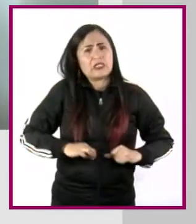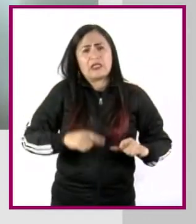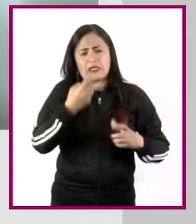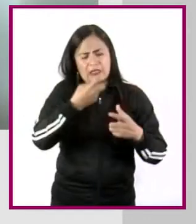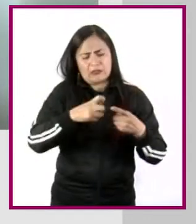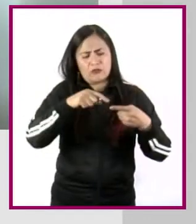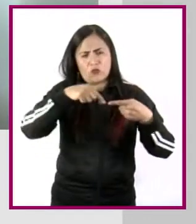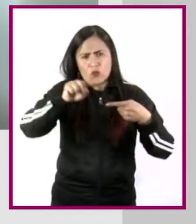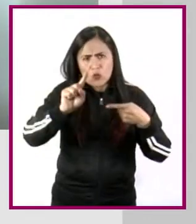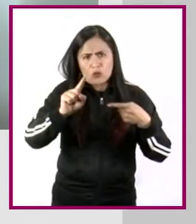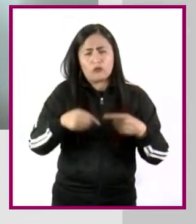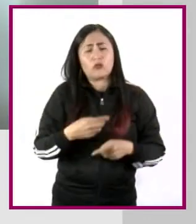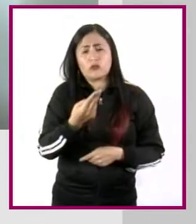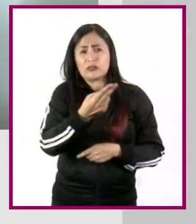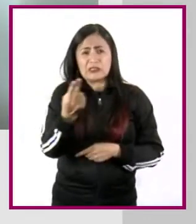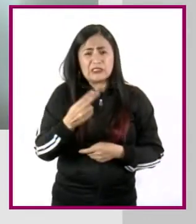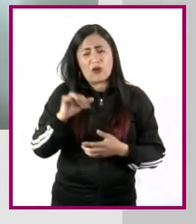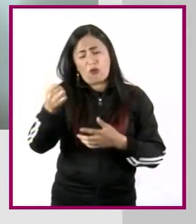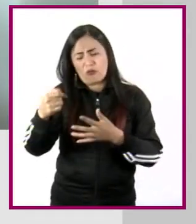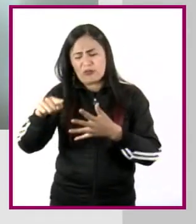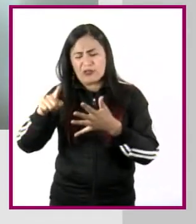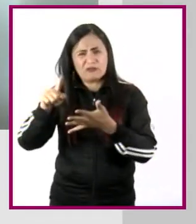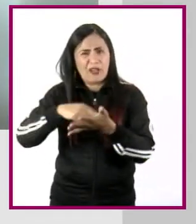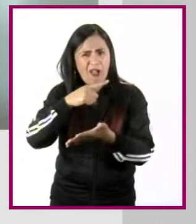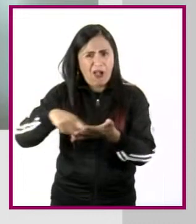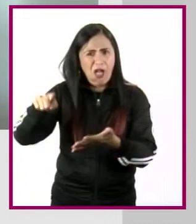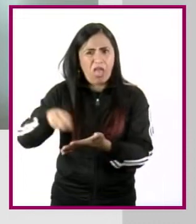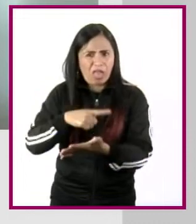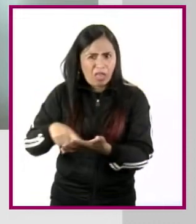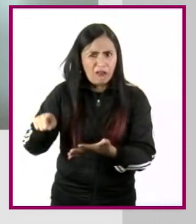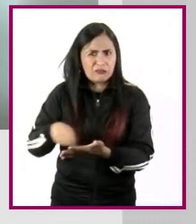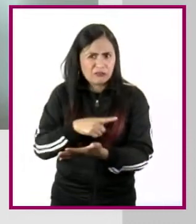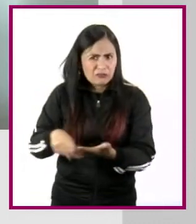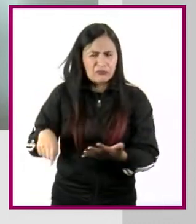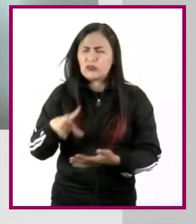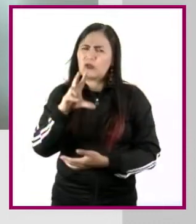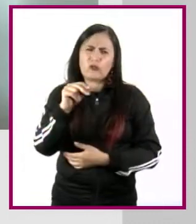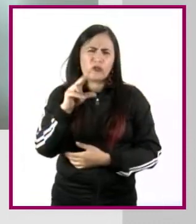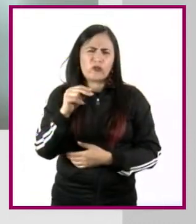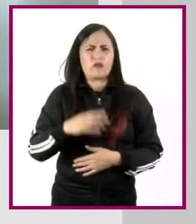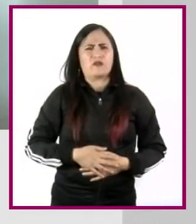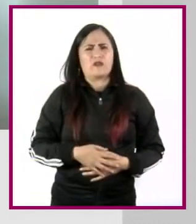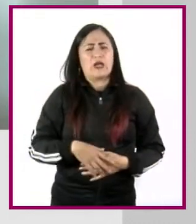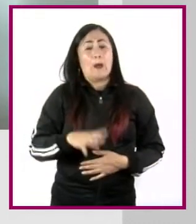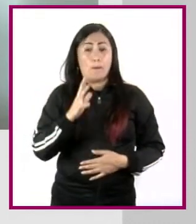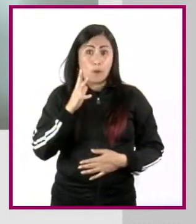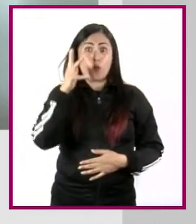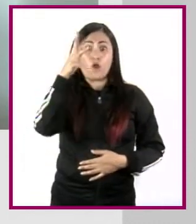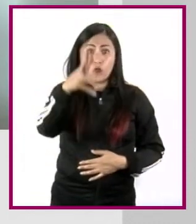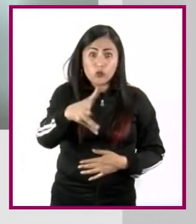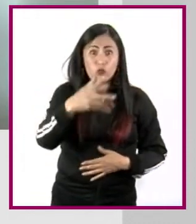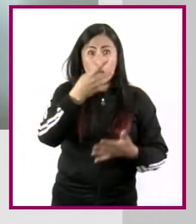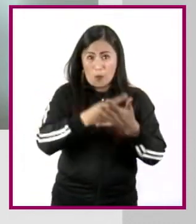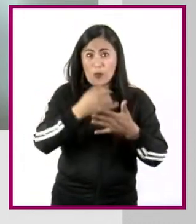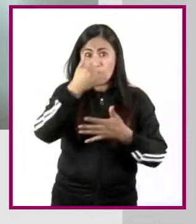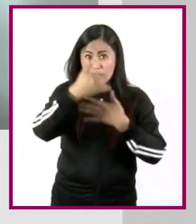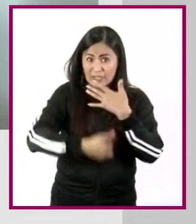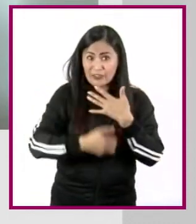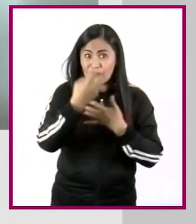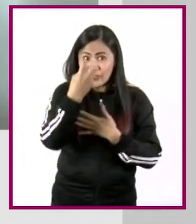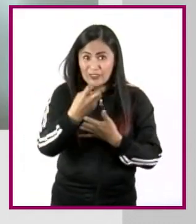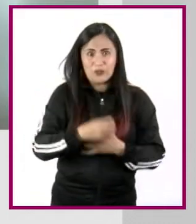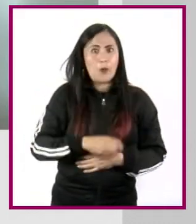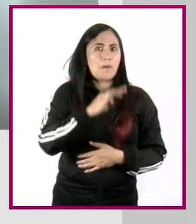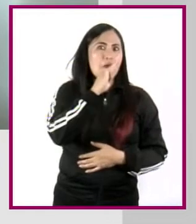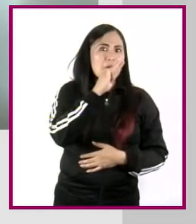y que no hay por qué parar con otras, ¿no? Que este no es un proyecto de vida en sí mismo, aunque parece que ser madre y ser